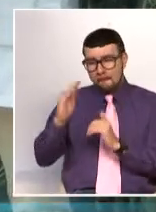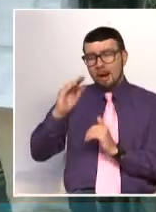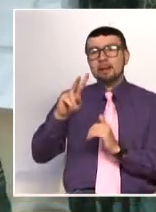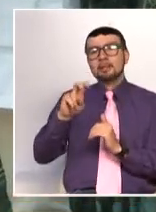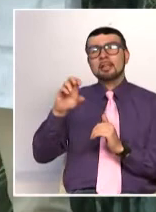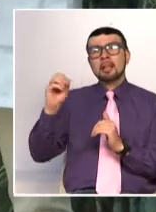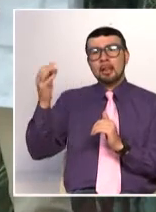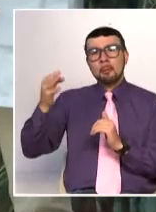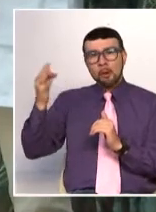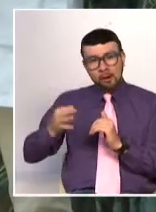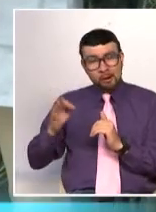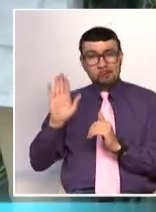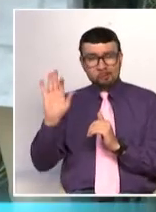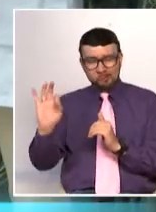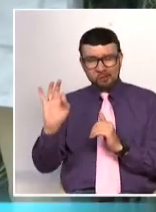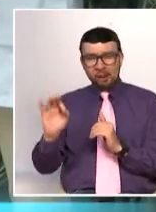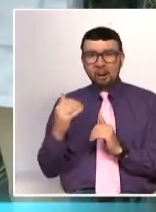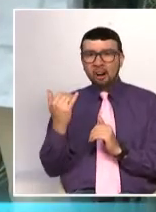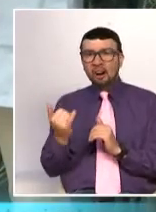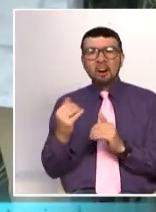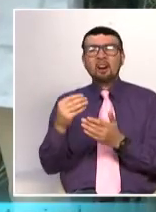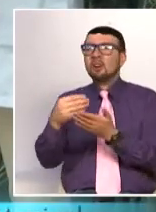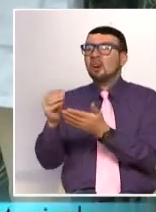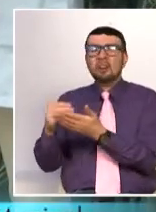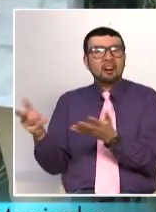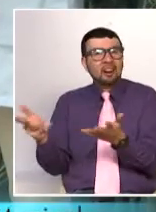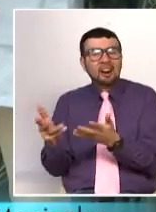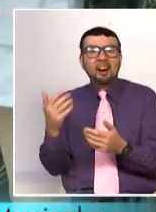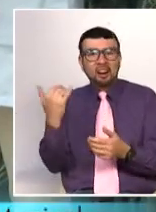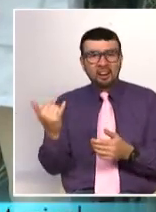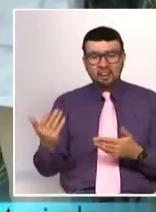de pureza que se consigue en tiendas naturistas